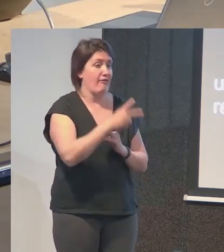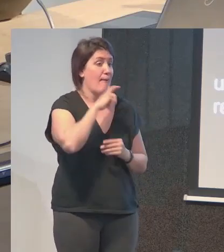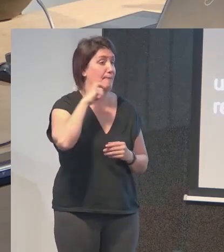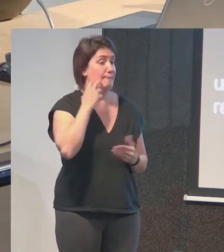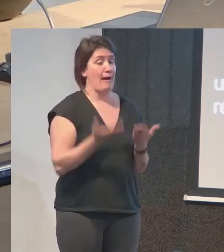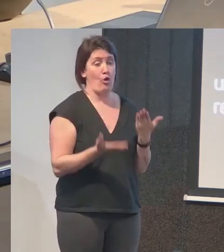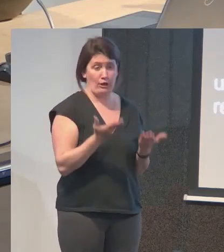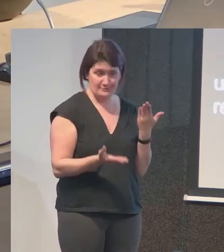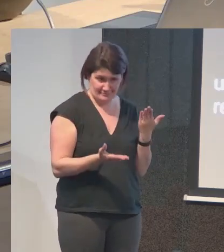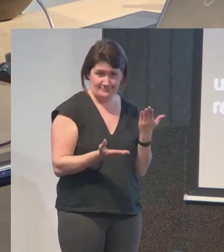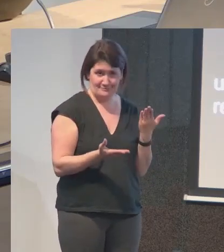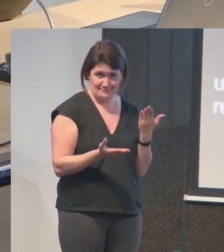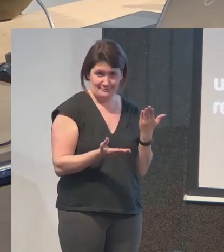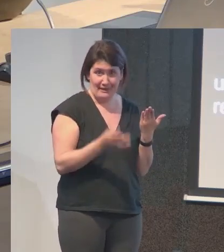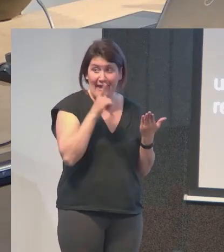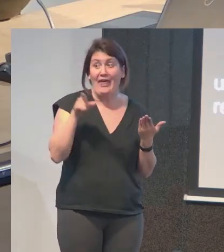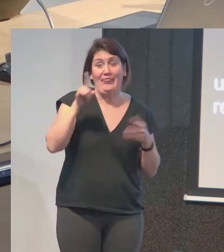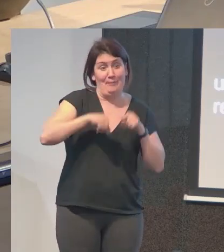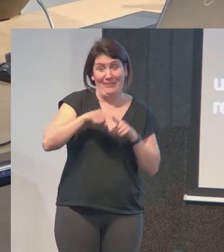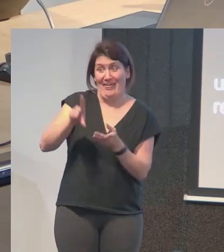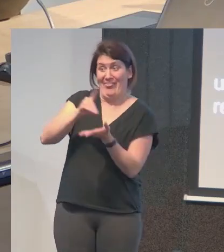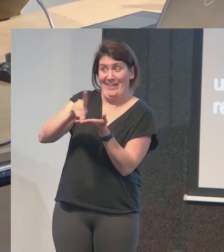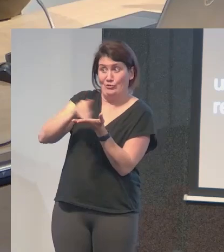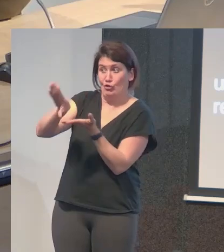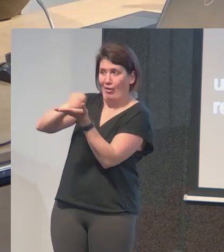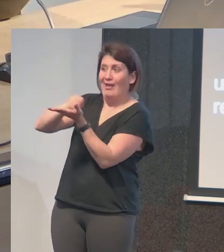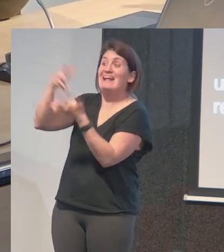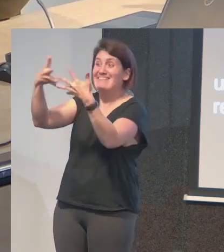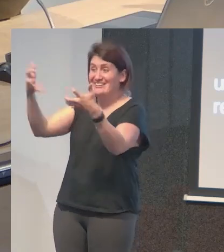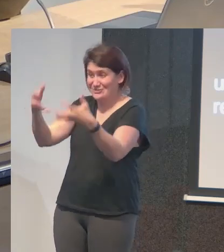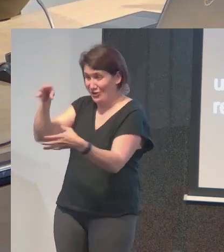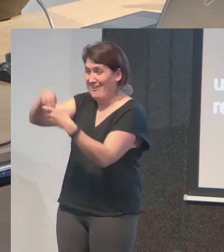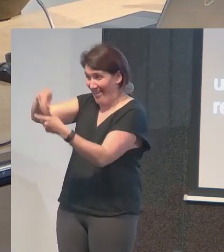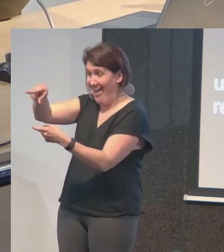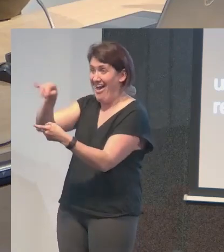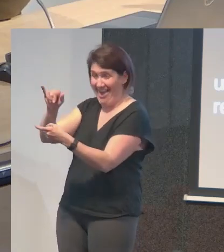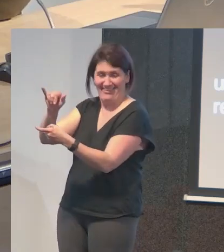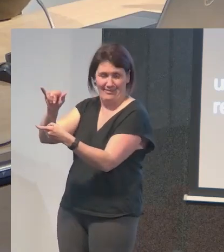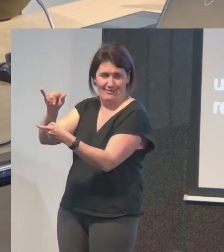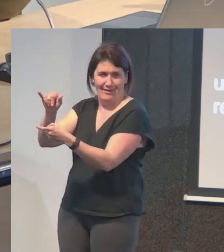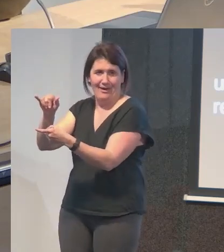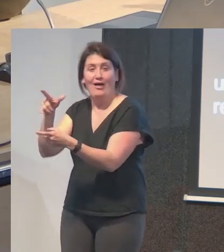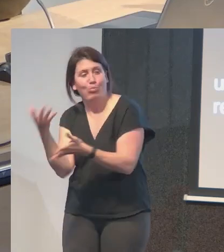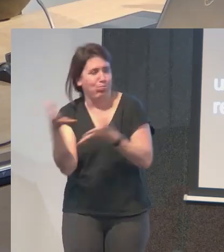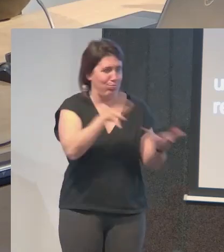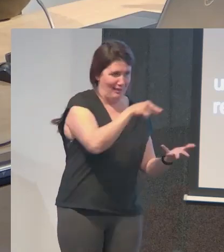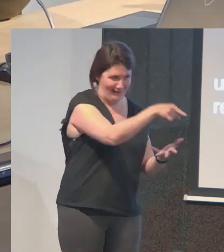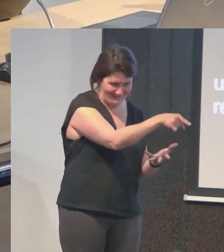valores que contenían los textos de input.